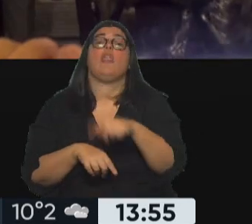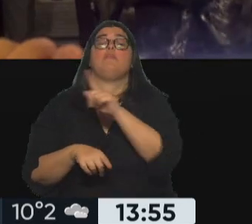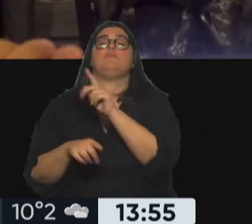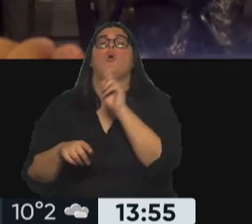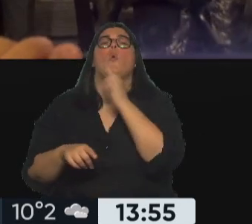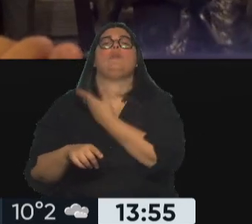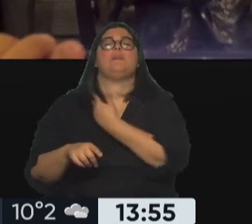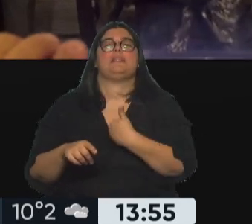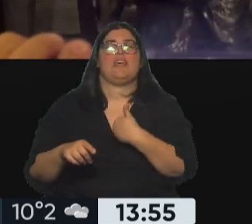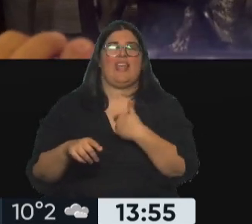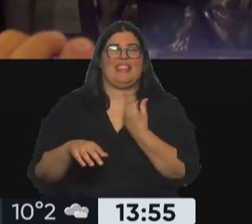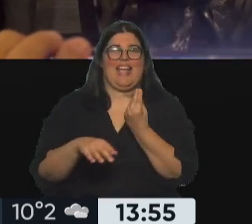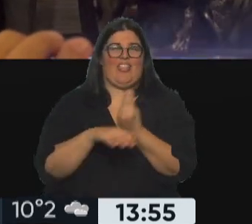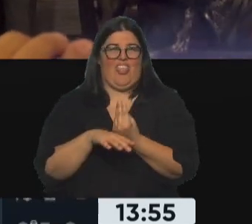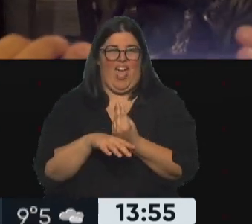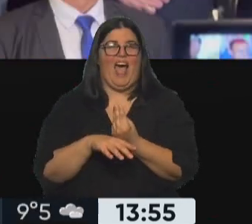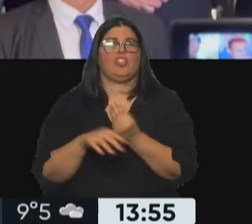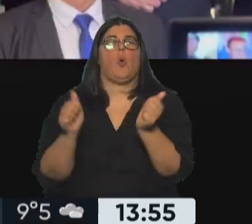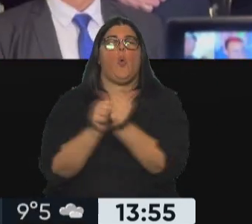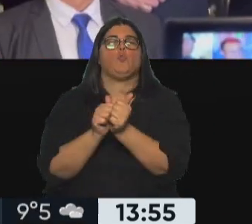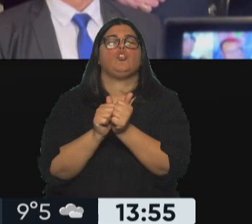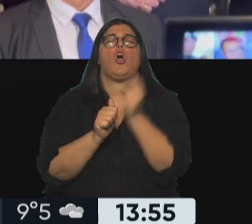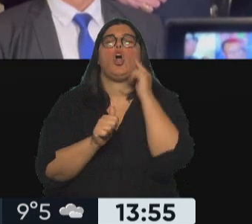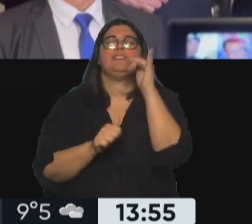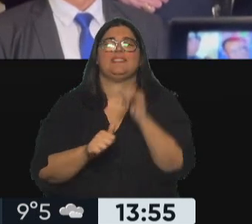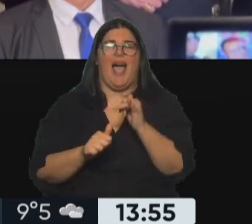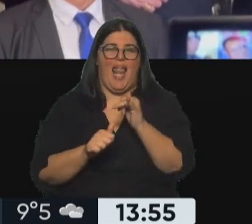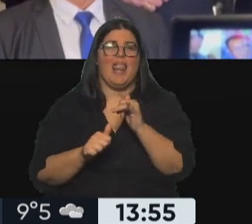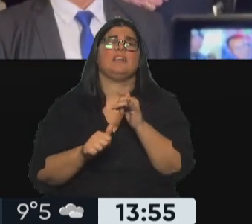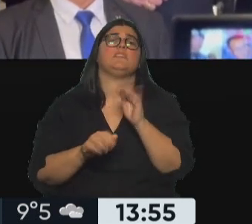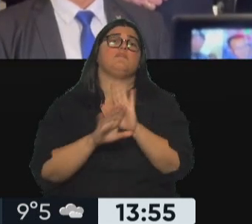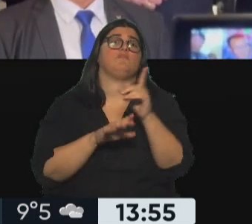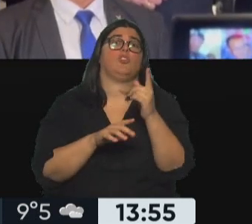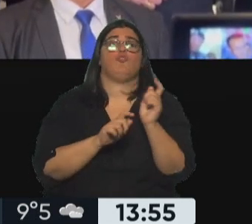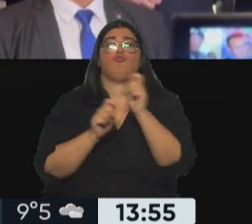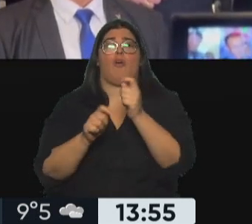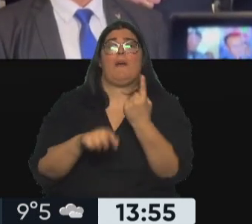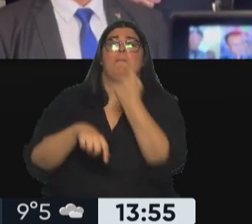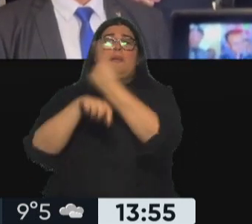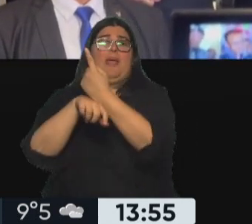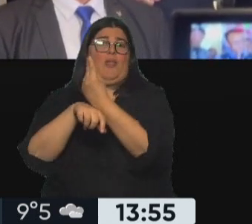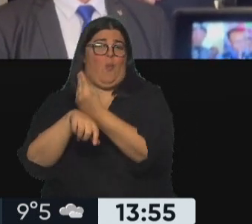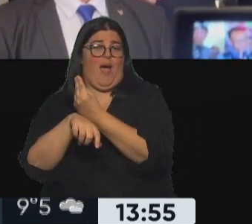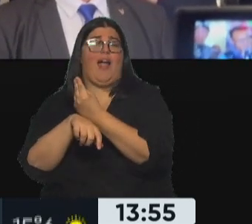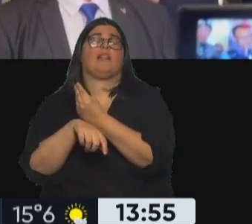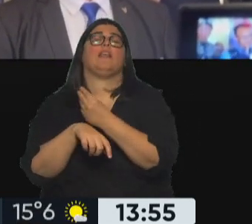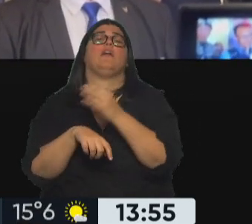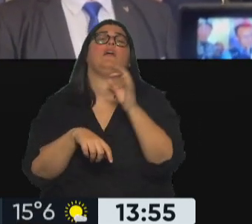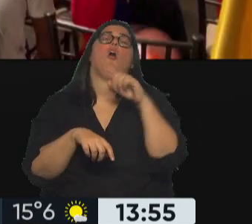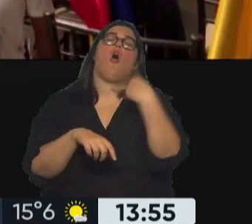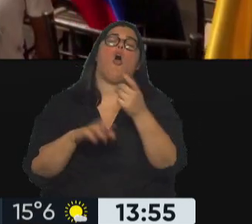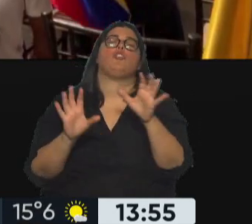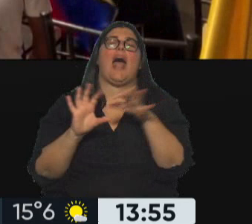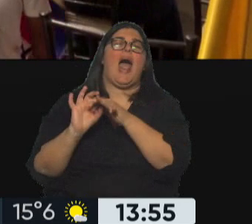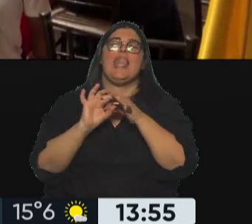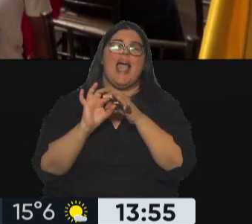Luisa González, llegó también en primer lugar y luego una suerte de alianza o coalición anticorreísta logró que